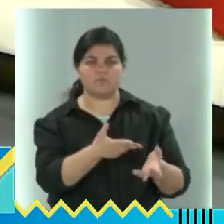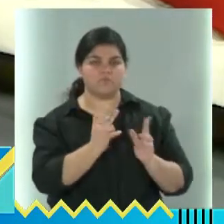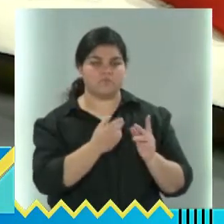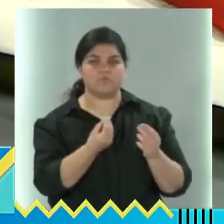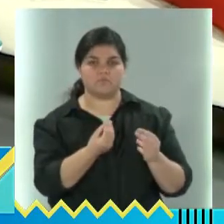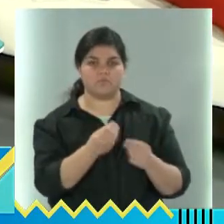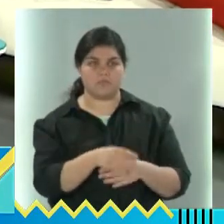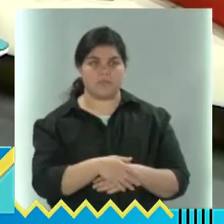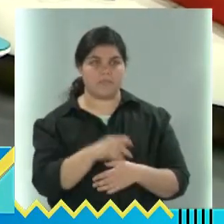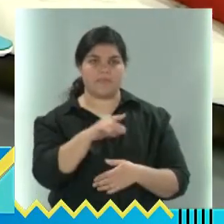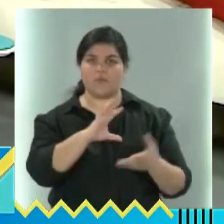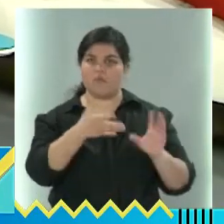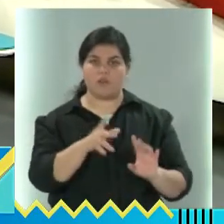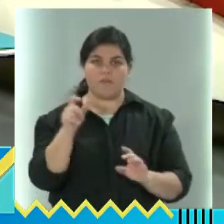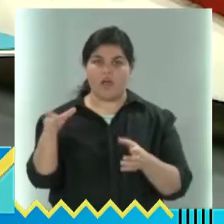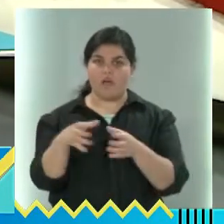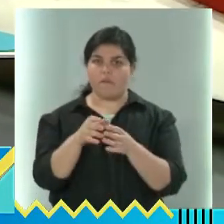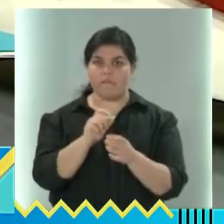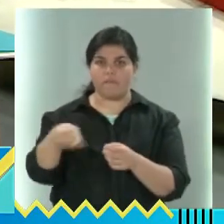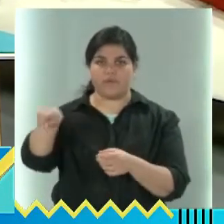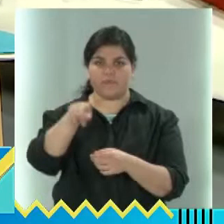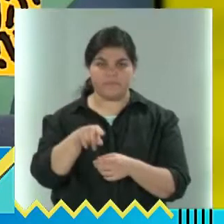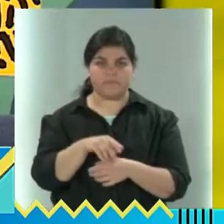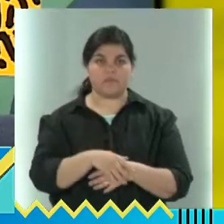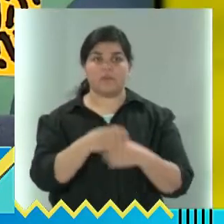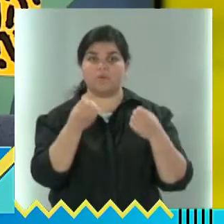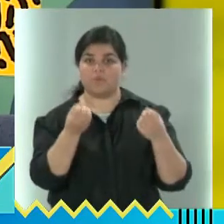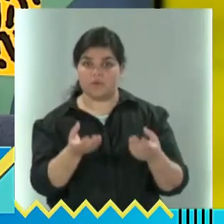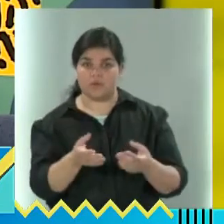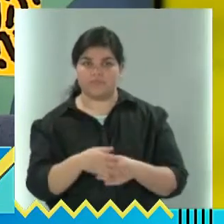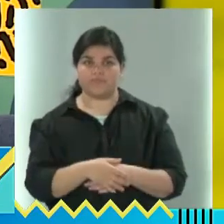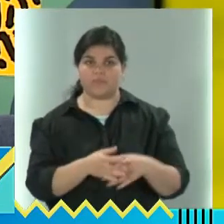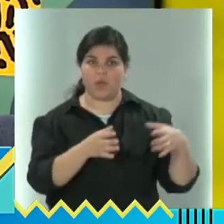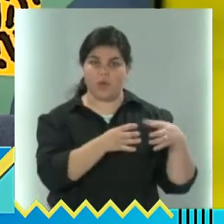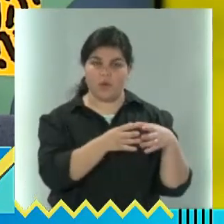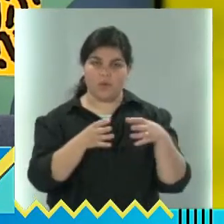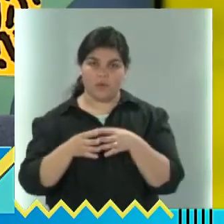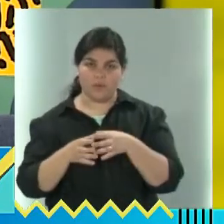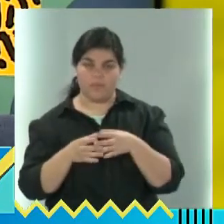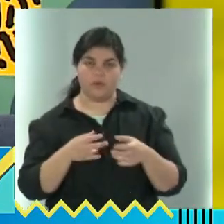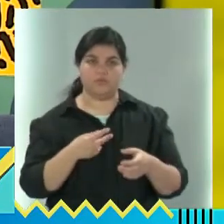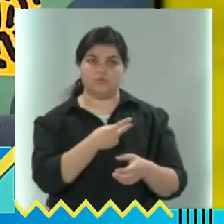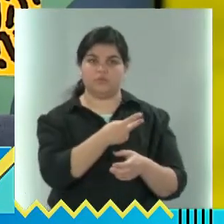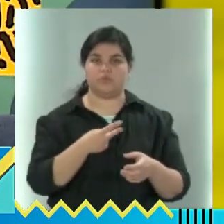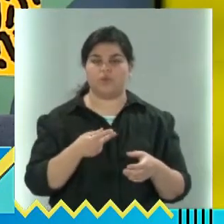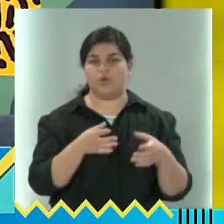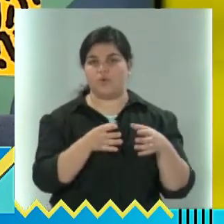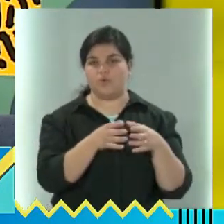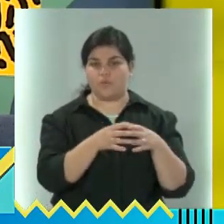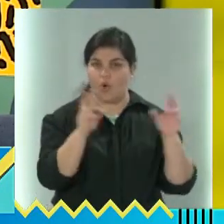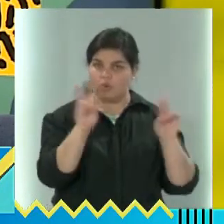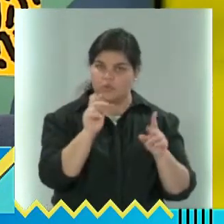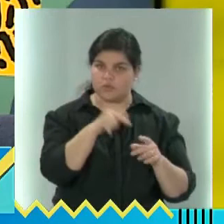es una señal al oficialismo, porque la verdad que no solo los dos bloques que serían de extracción justicialista, tanto